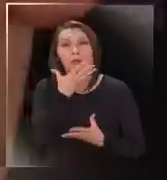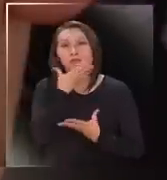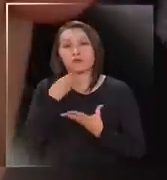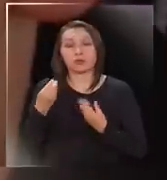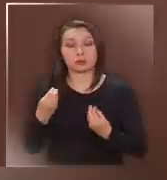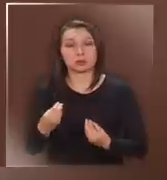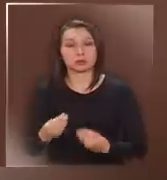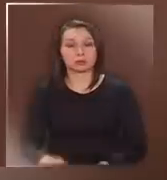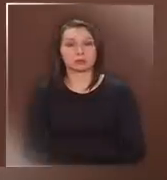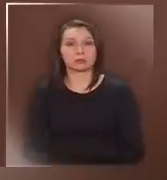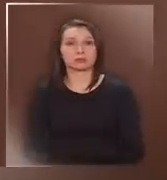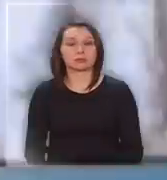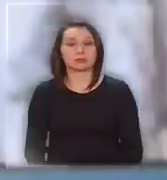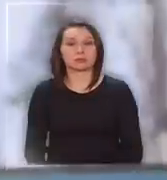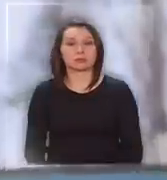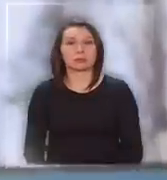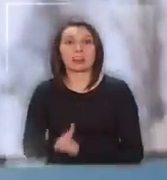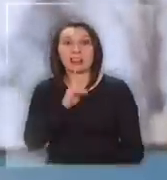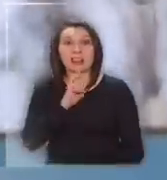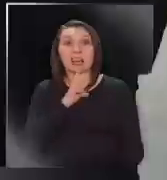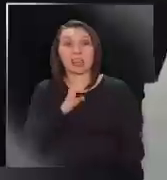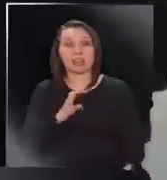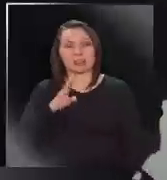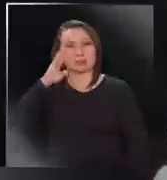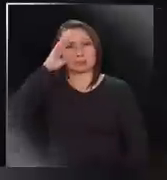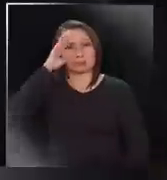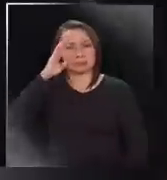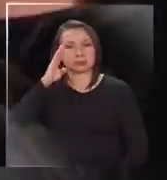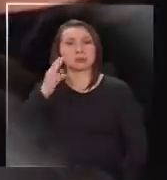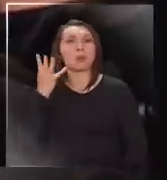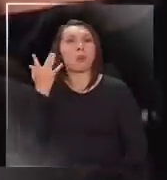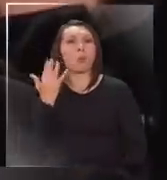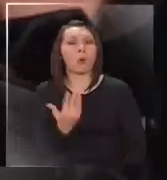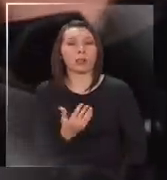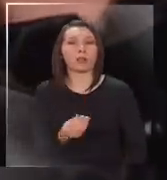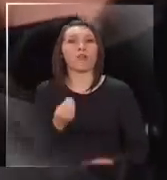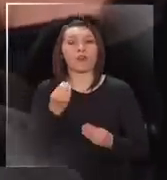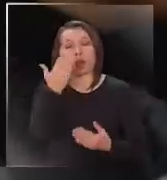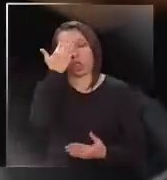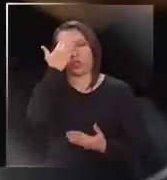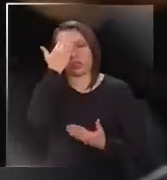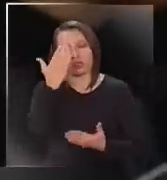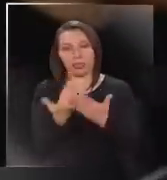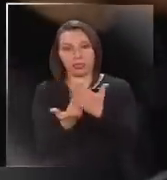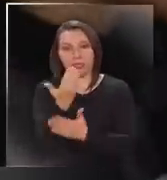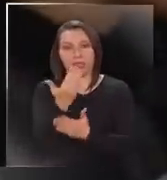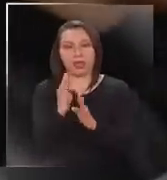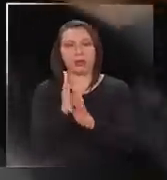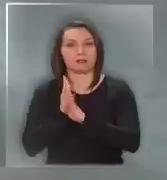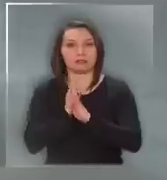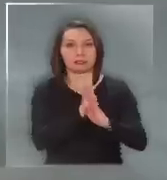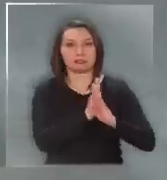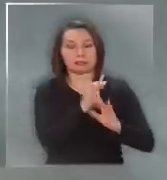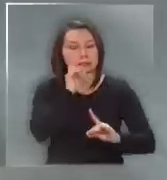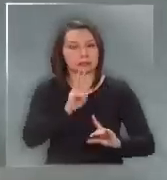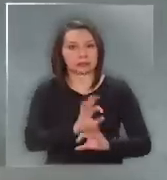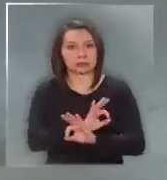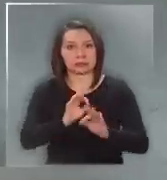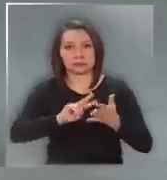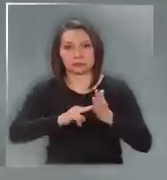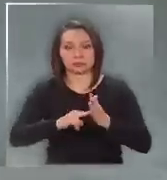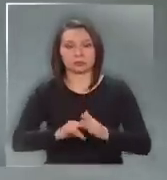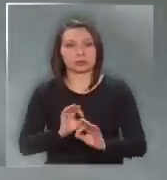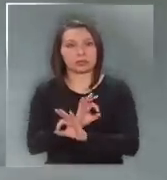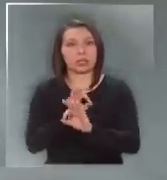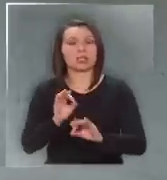Mi dirigente Altamirano, mi capitán Quirós, cuenta. Buenos días, amigo. Buenos días, amigo. Compañía formada sin novedad. Déjelo. Con